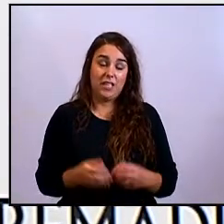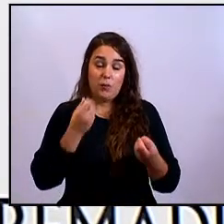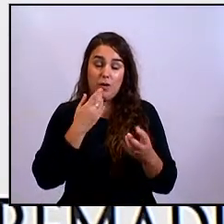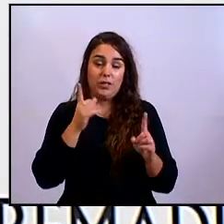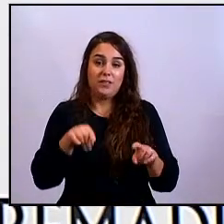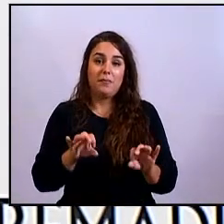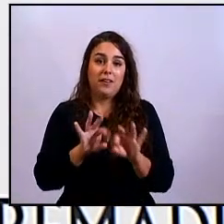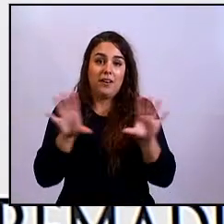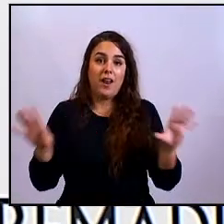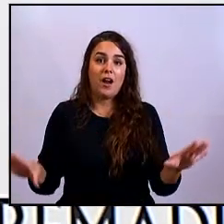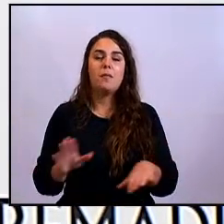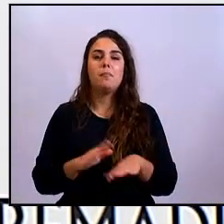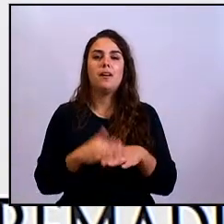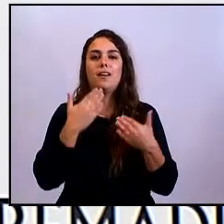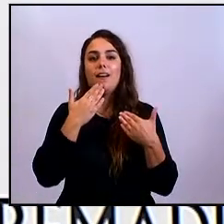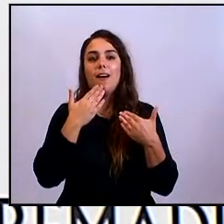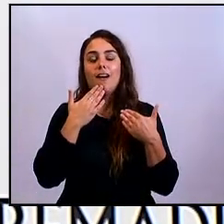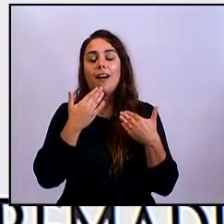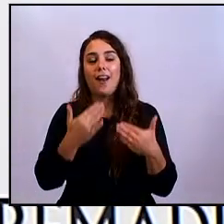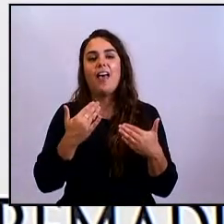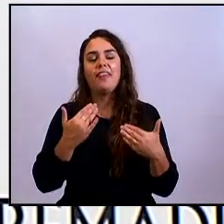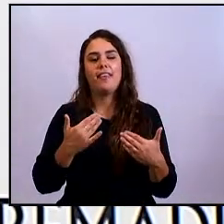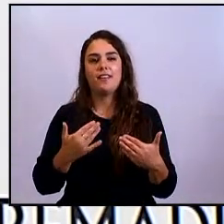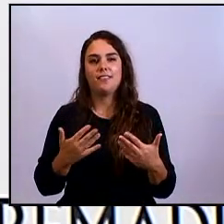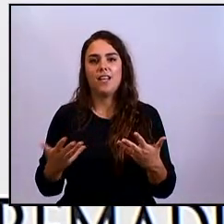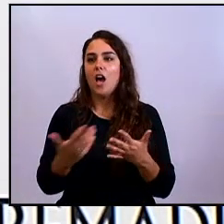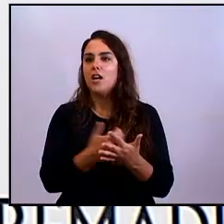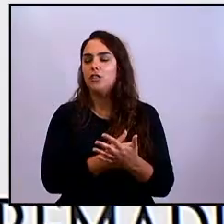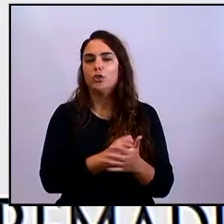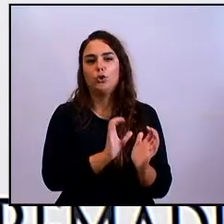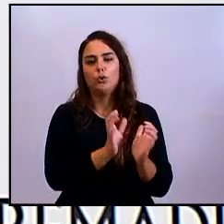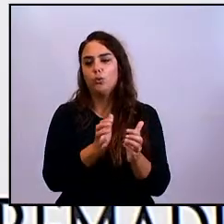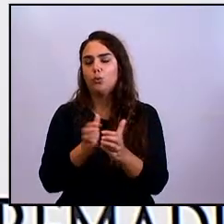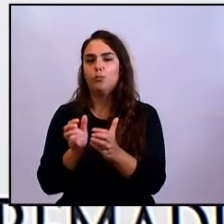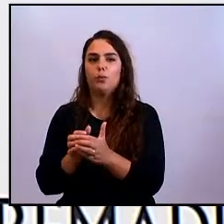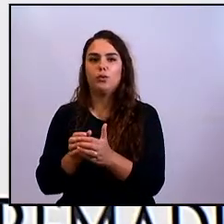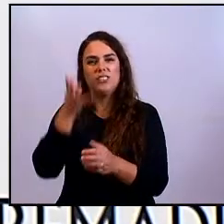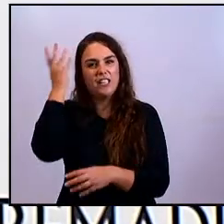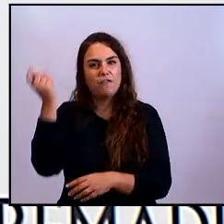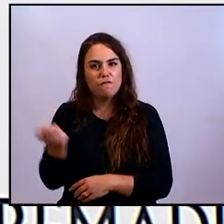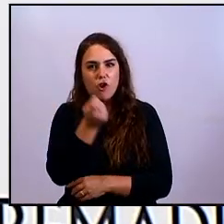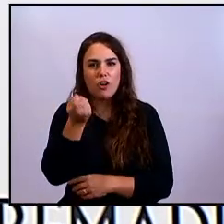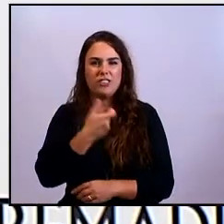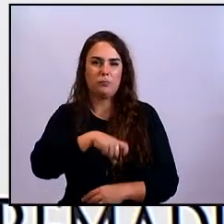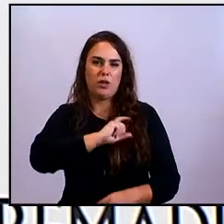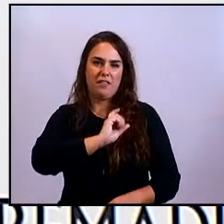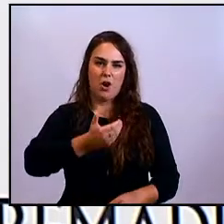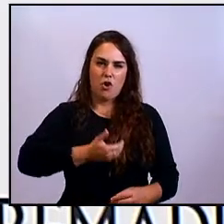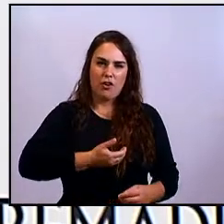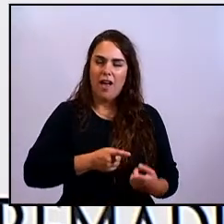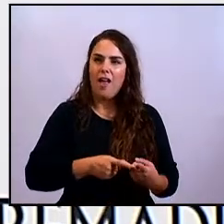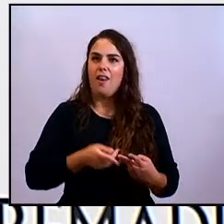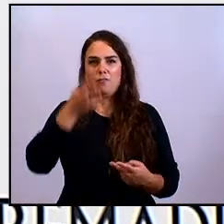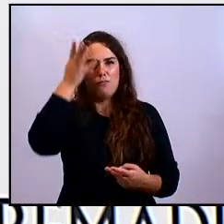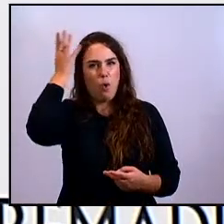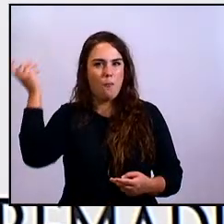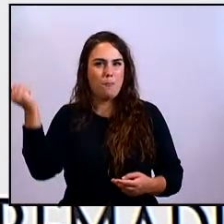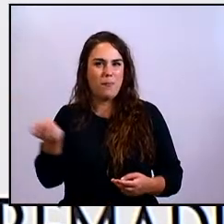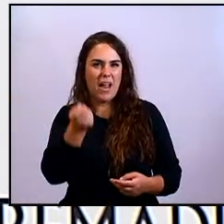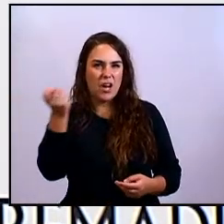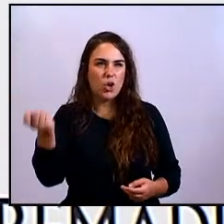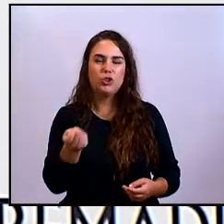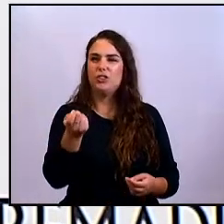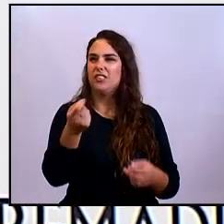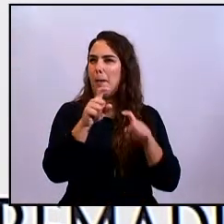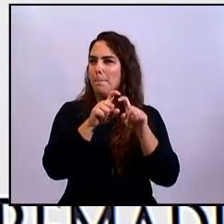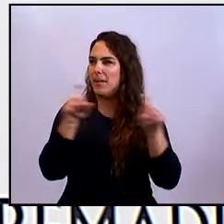el agradecimiento a todos los efectivos del Infoes, Policía Local, bomberos,